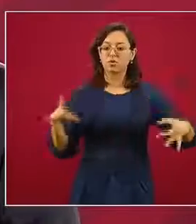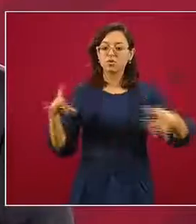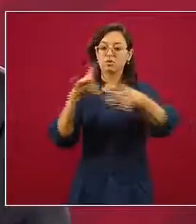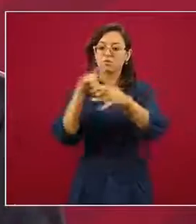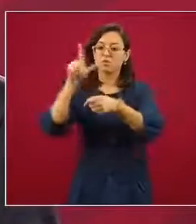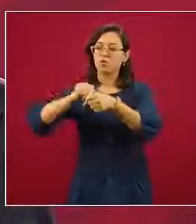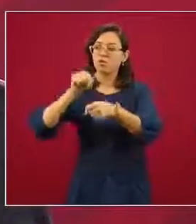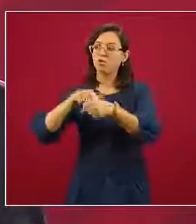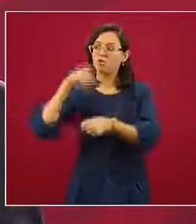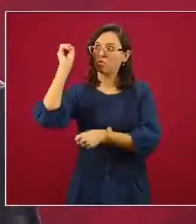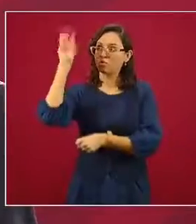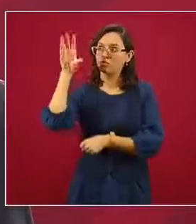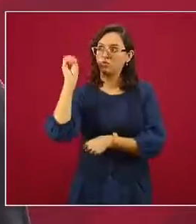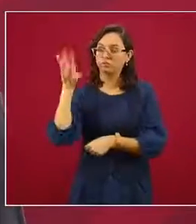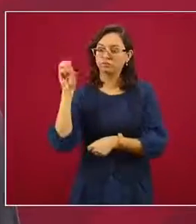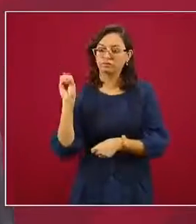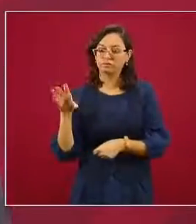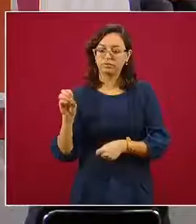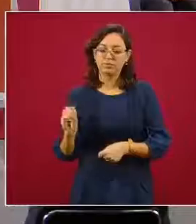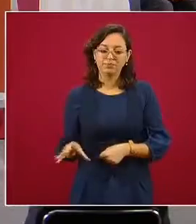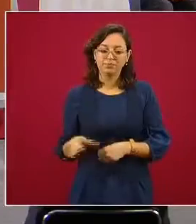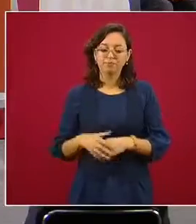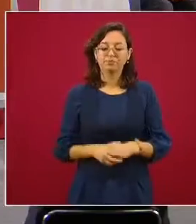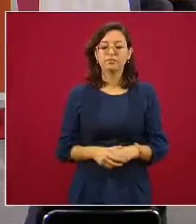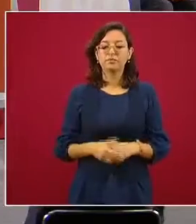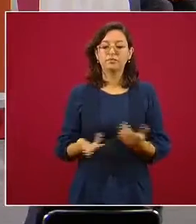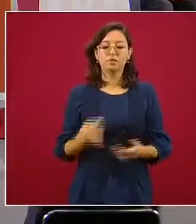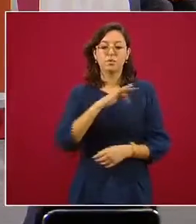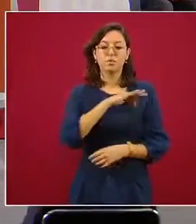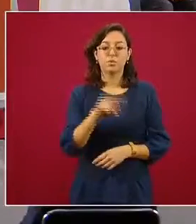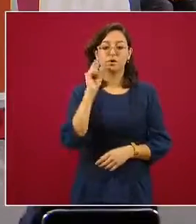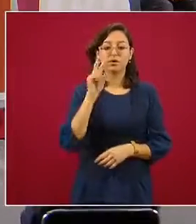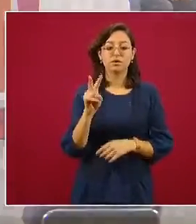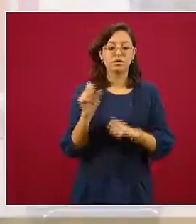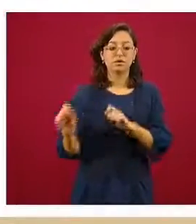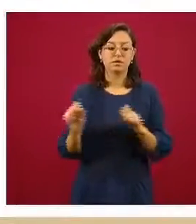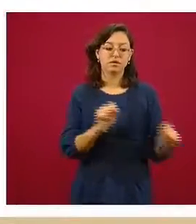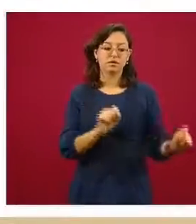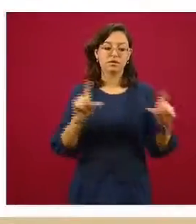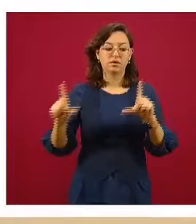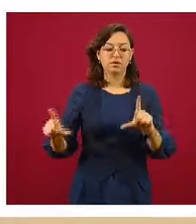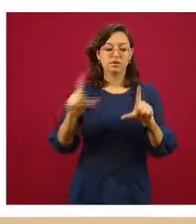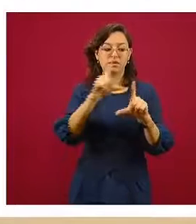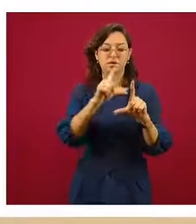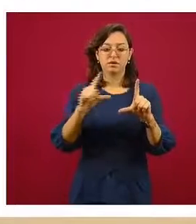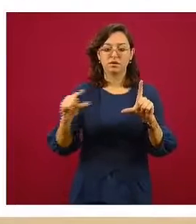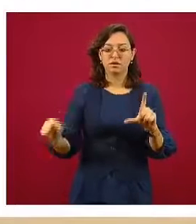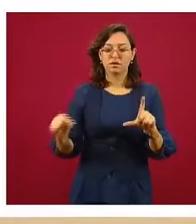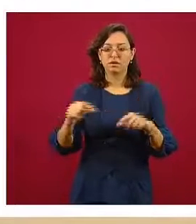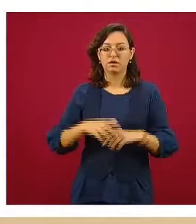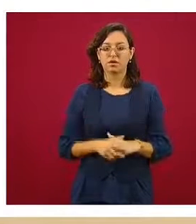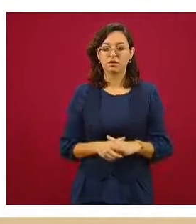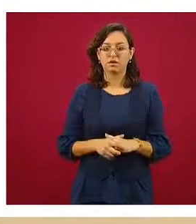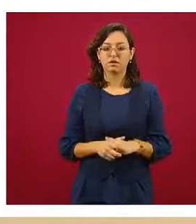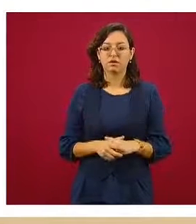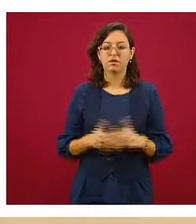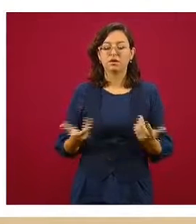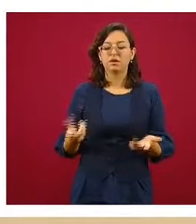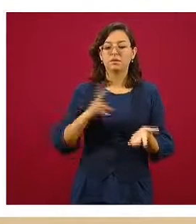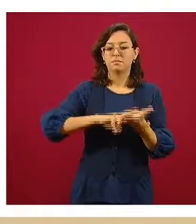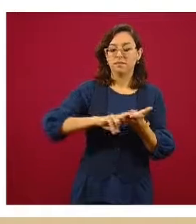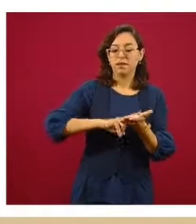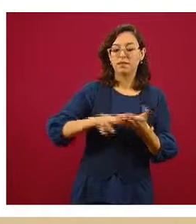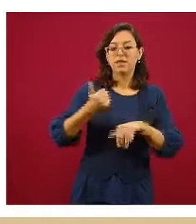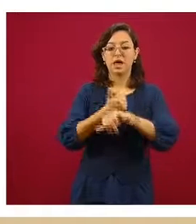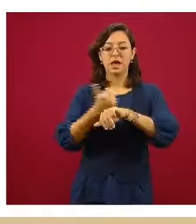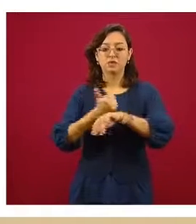COVID. Vean ustedes las primeras par de columnas, la verde y la azul, que